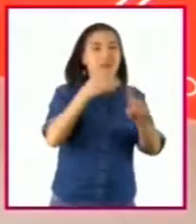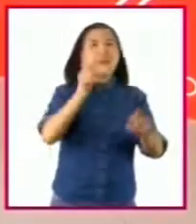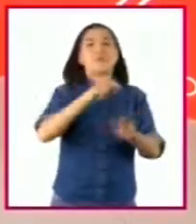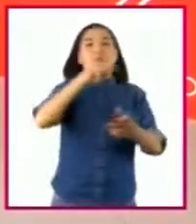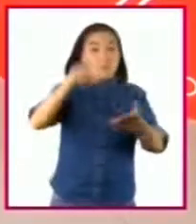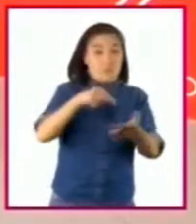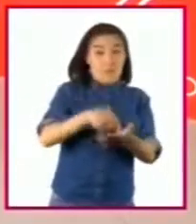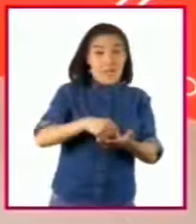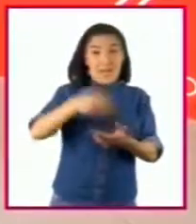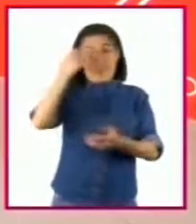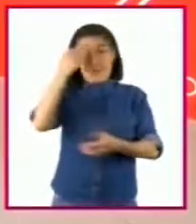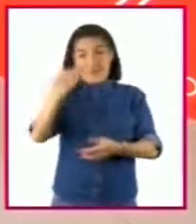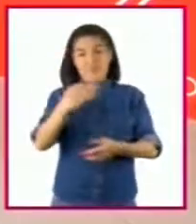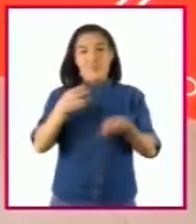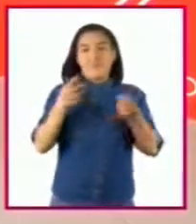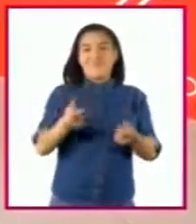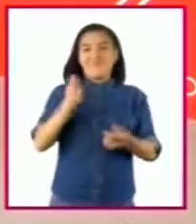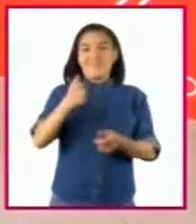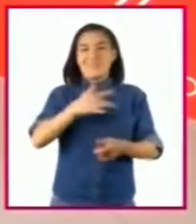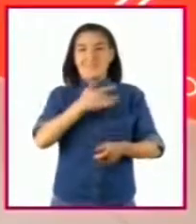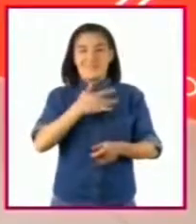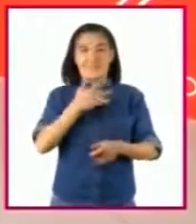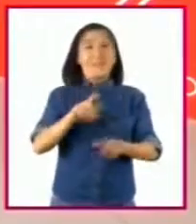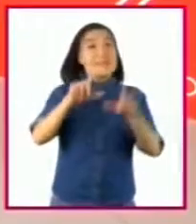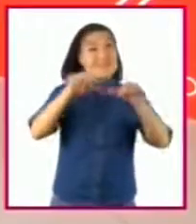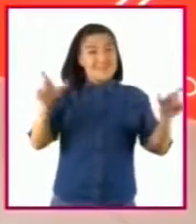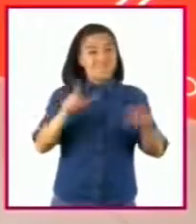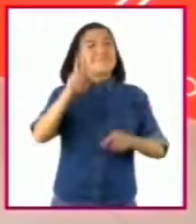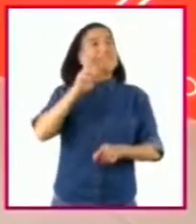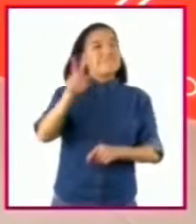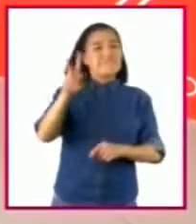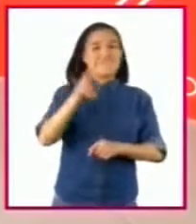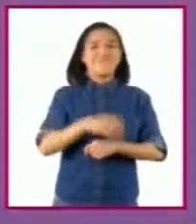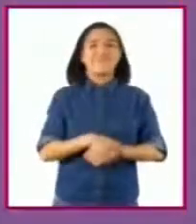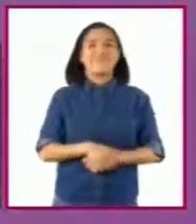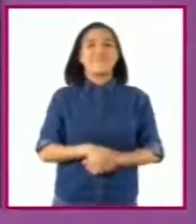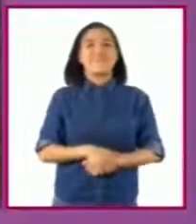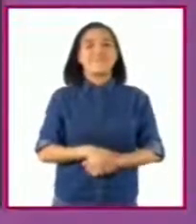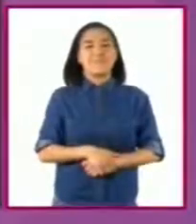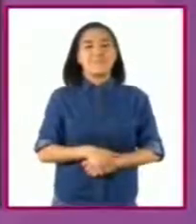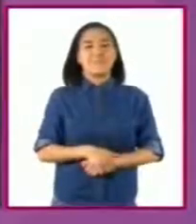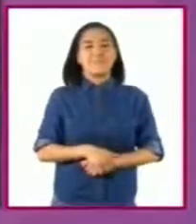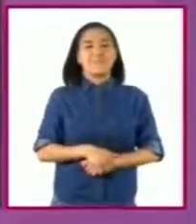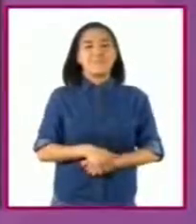espacio, tiempo y ritmo. ¿Listos? ¡Vamos a verlo!